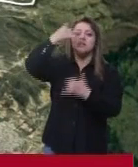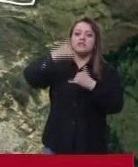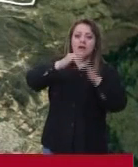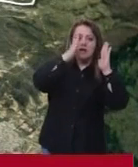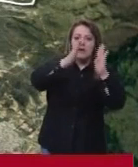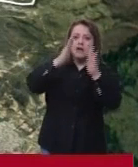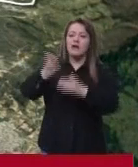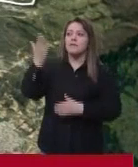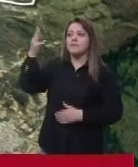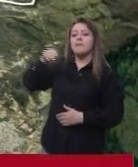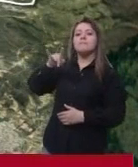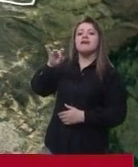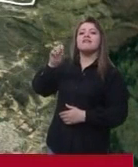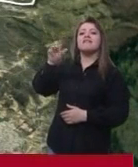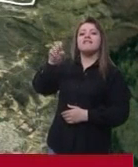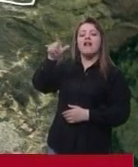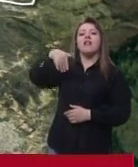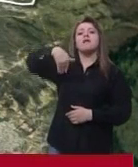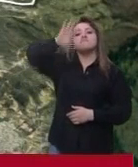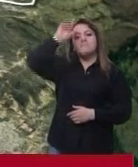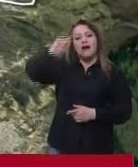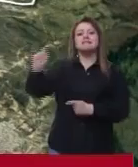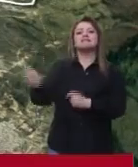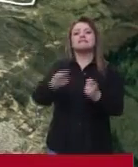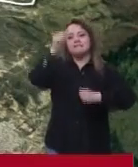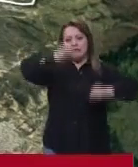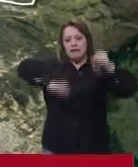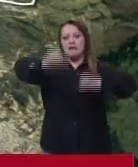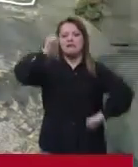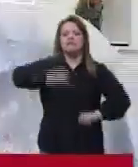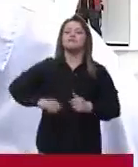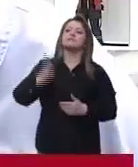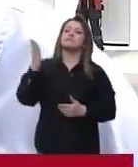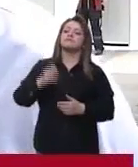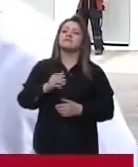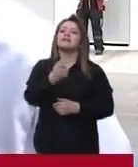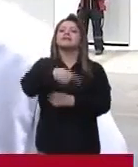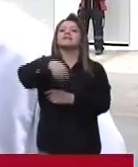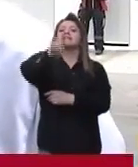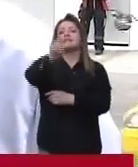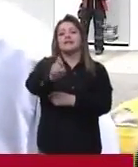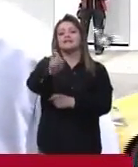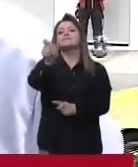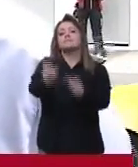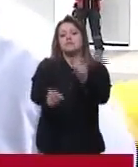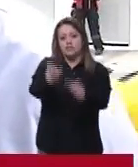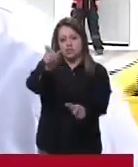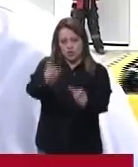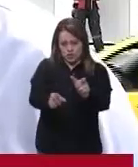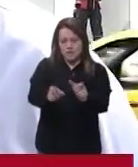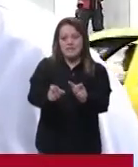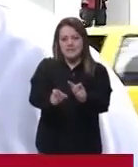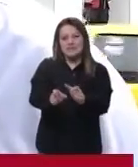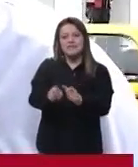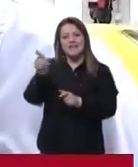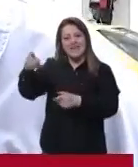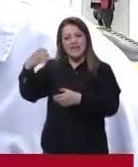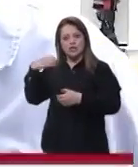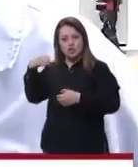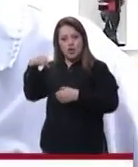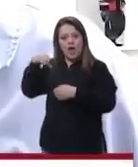siendo la Clínica Medical la que mayor cantidad de heridos recibió. Llegan puntualmente 16 pacientes trasladados del sitio del